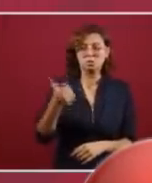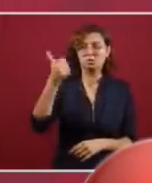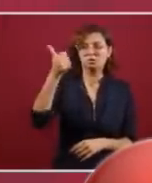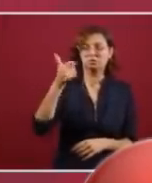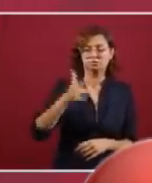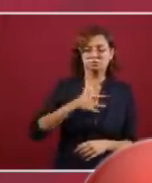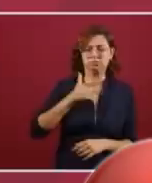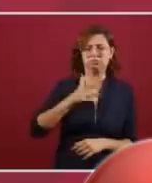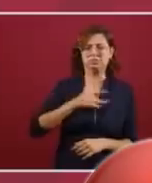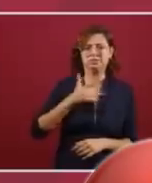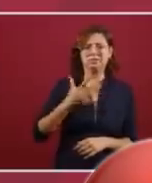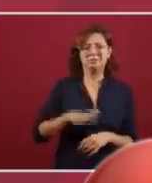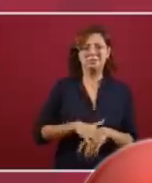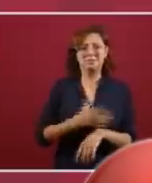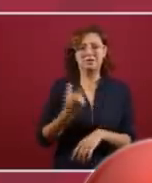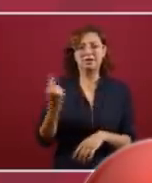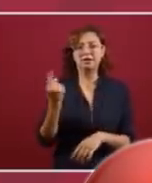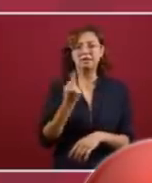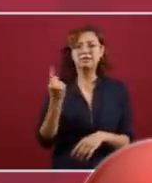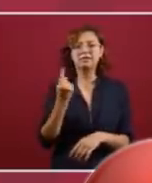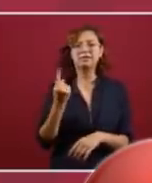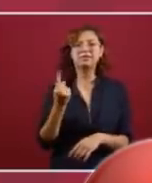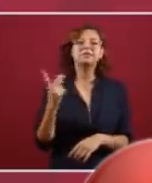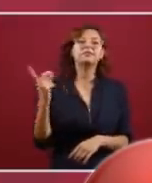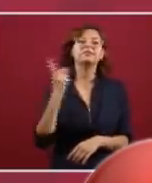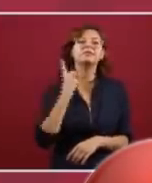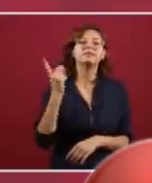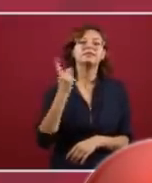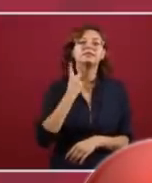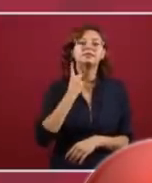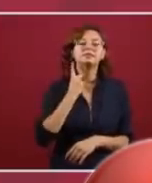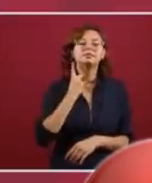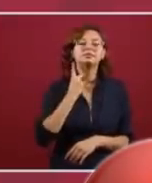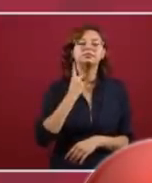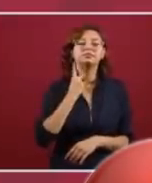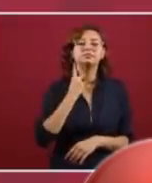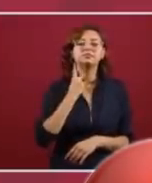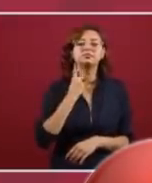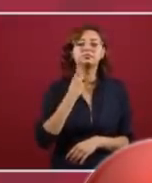porque los diputados